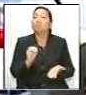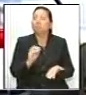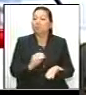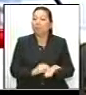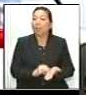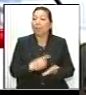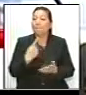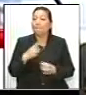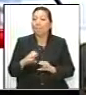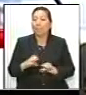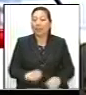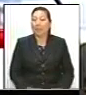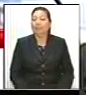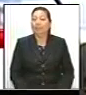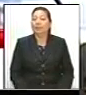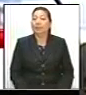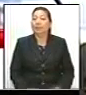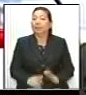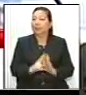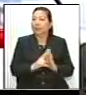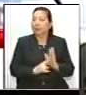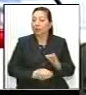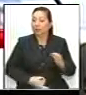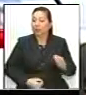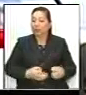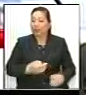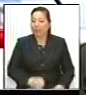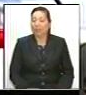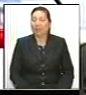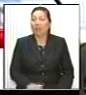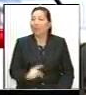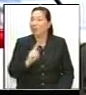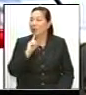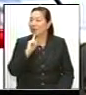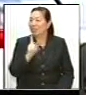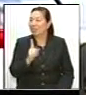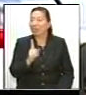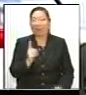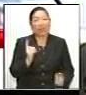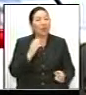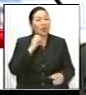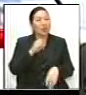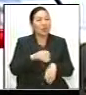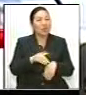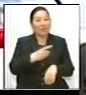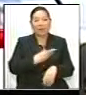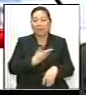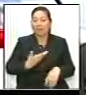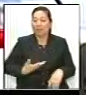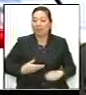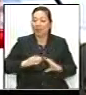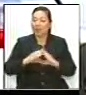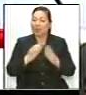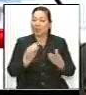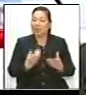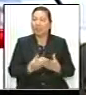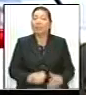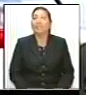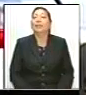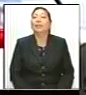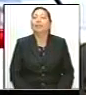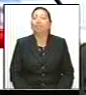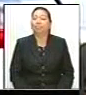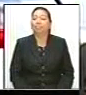para ejecutar una resolución judicial no es el Consejo Directivo, sino la Presidencia del Congreso.